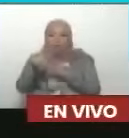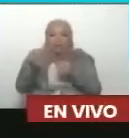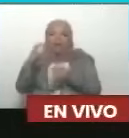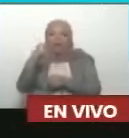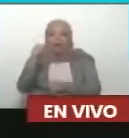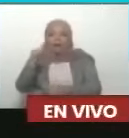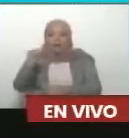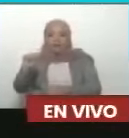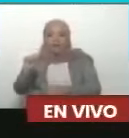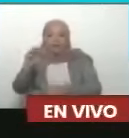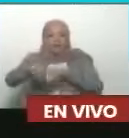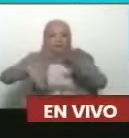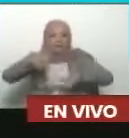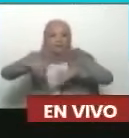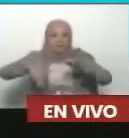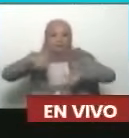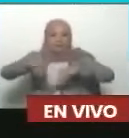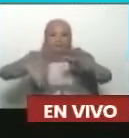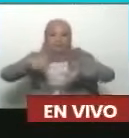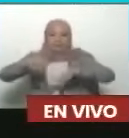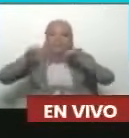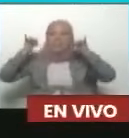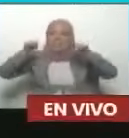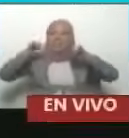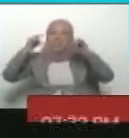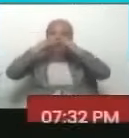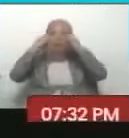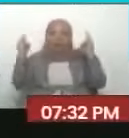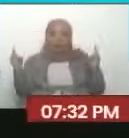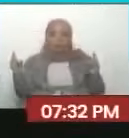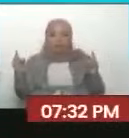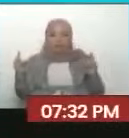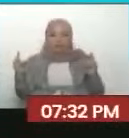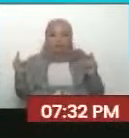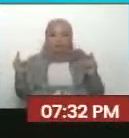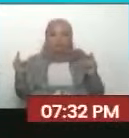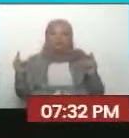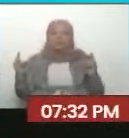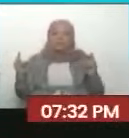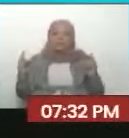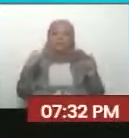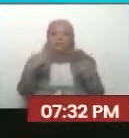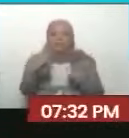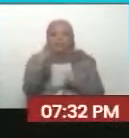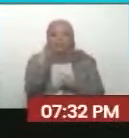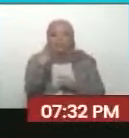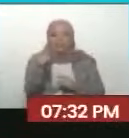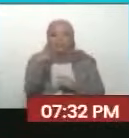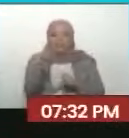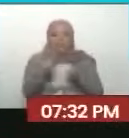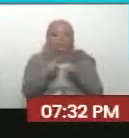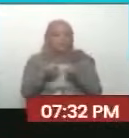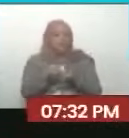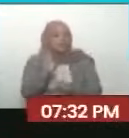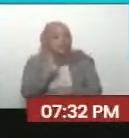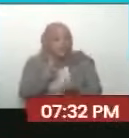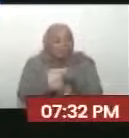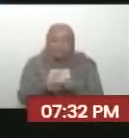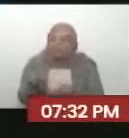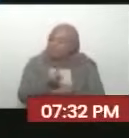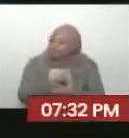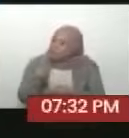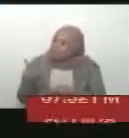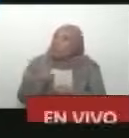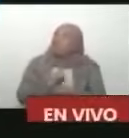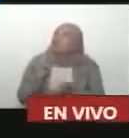Cata. En Cata armábamos una carpa. En Cata, Silita, armábamos una... Yo no te conocía, Silita, por eso es que iba.